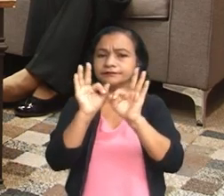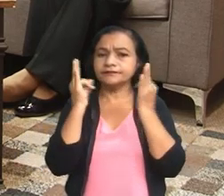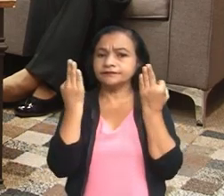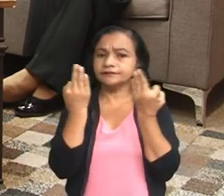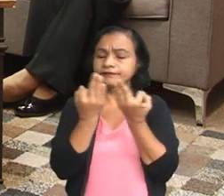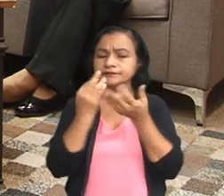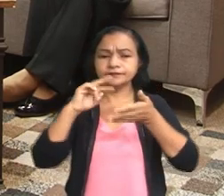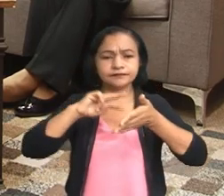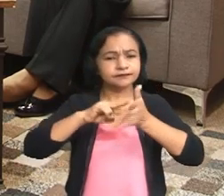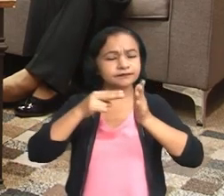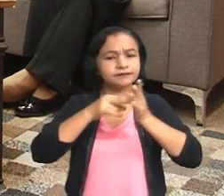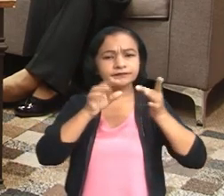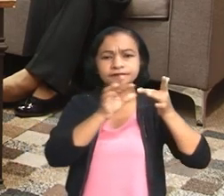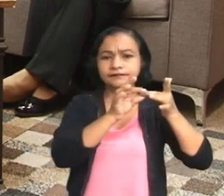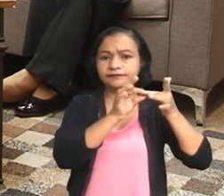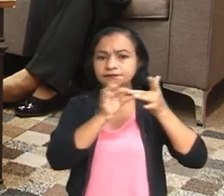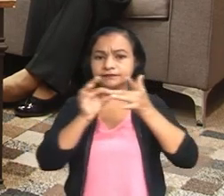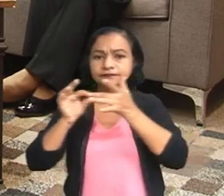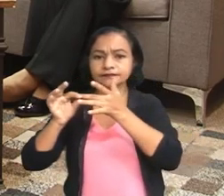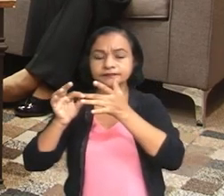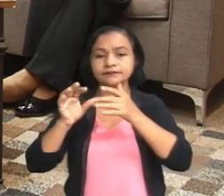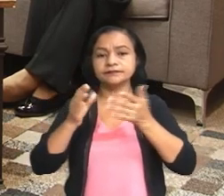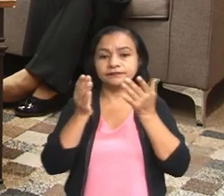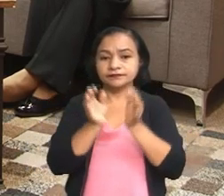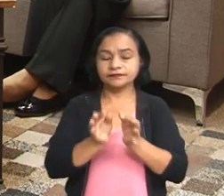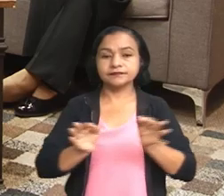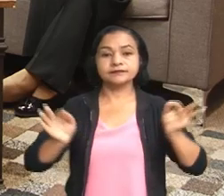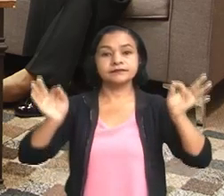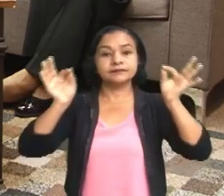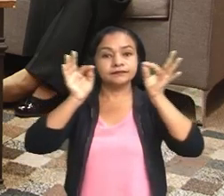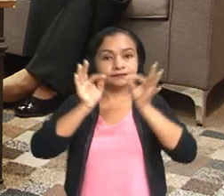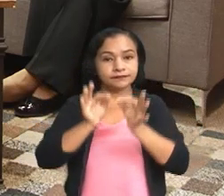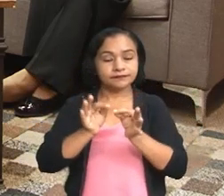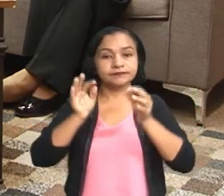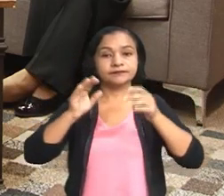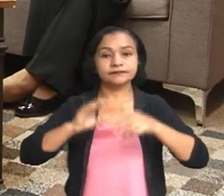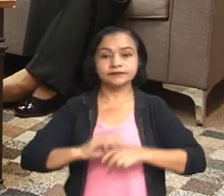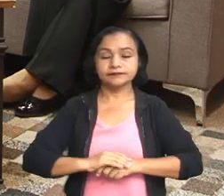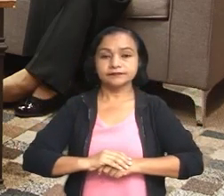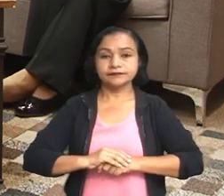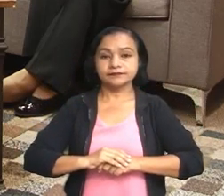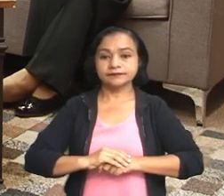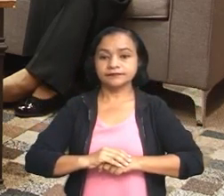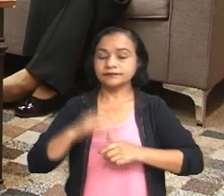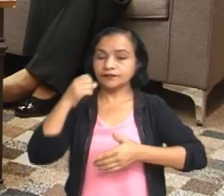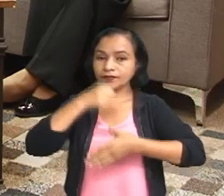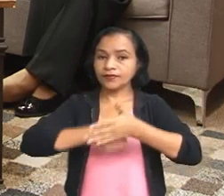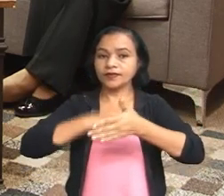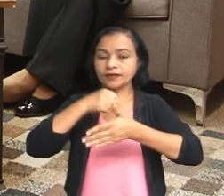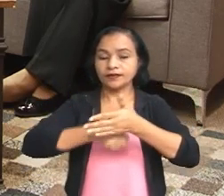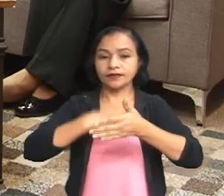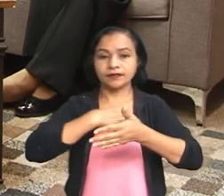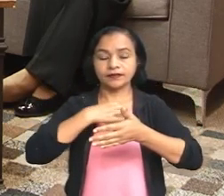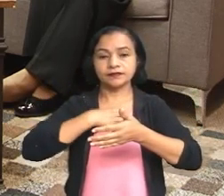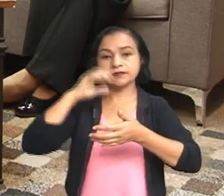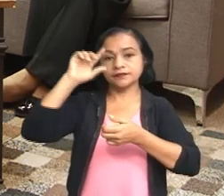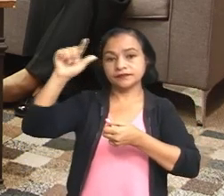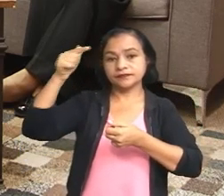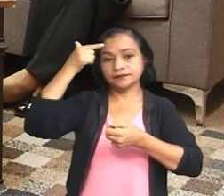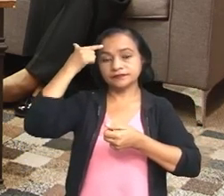tan grande, pero tan valioso, ¿verdad? Y ese esfuerzo que nuestro gobierno